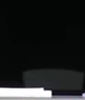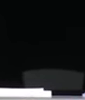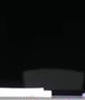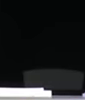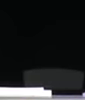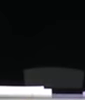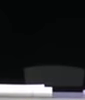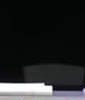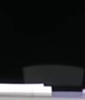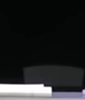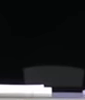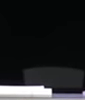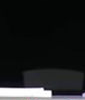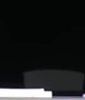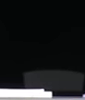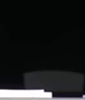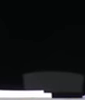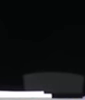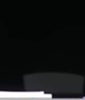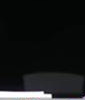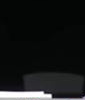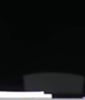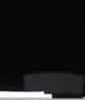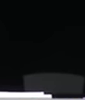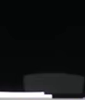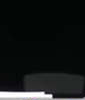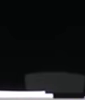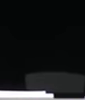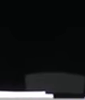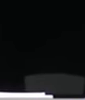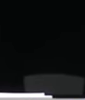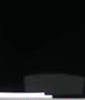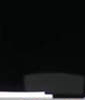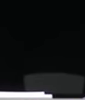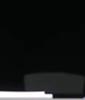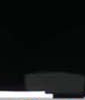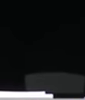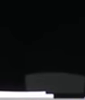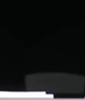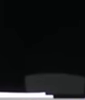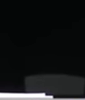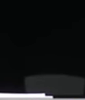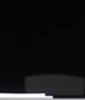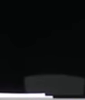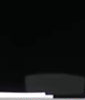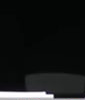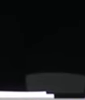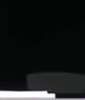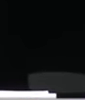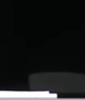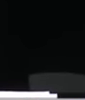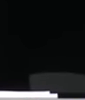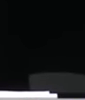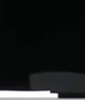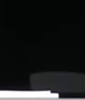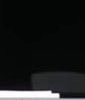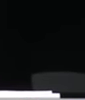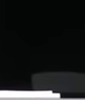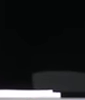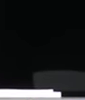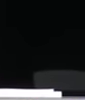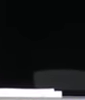nosotros hablamos de un proyecto agroecológico, de un turismo ecológico cultural, de una política de basura cero,